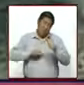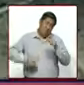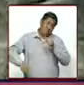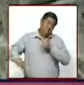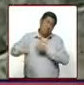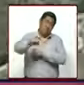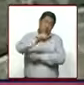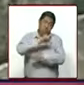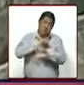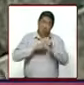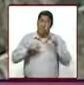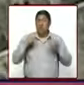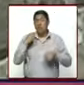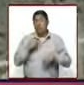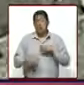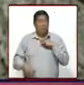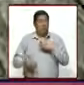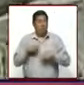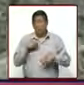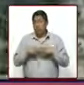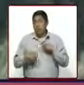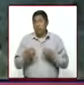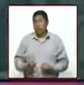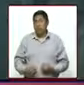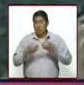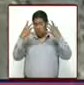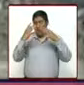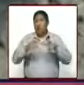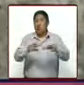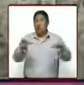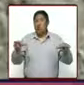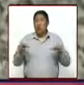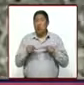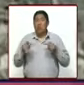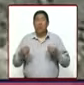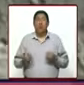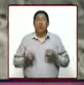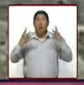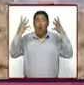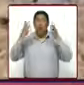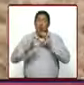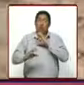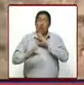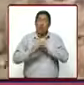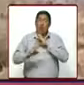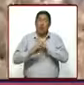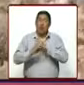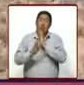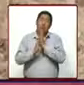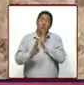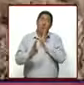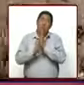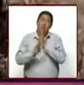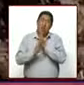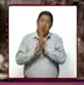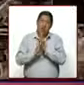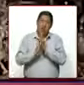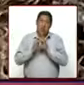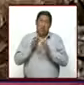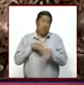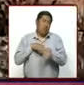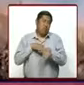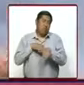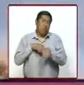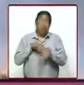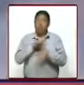pero la tensión continúa en este momento. En el lugar hay gran cantidad de camiones, buses, vehículos atrapados y el